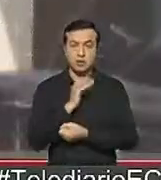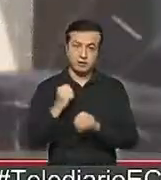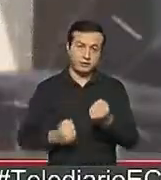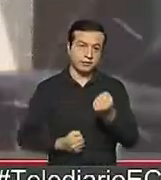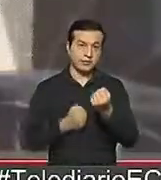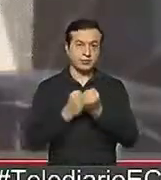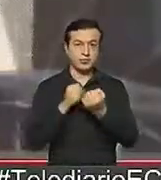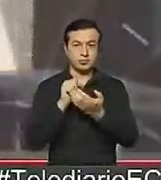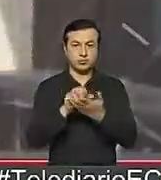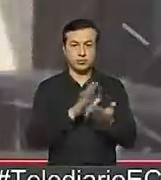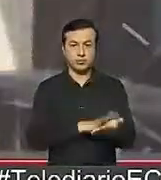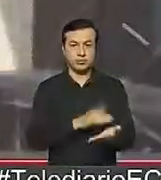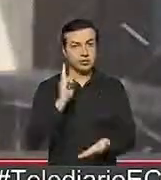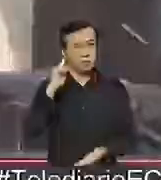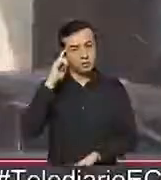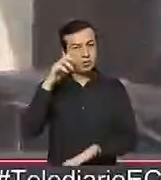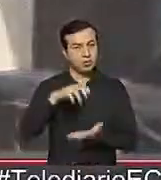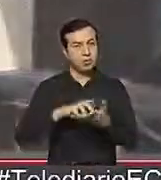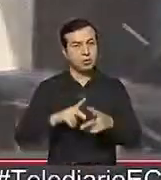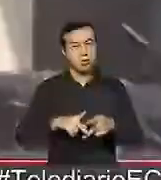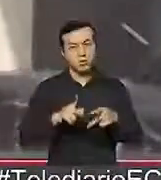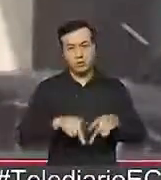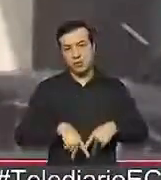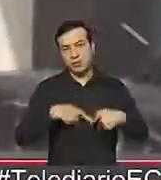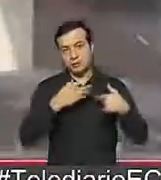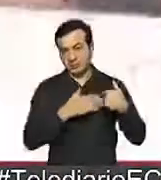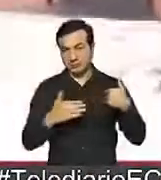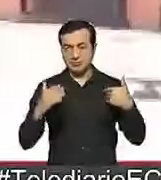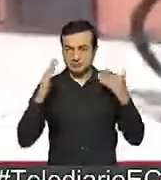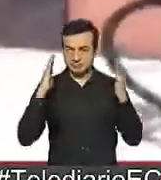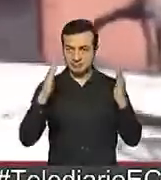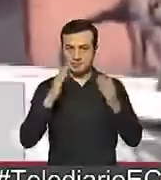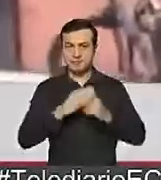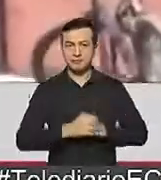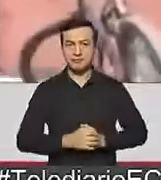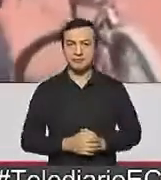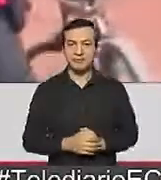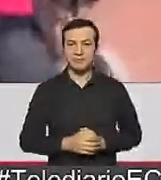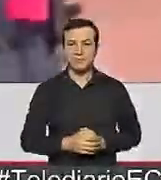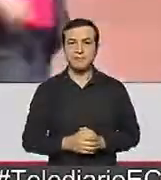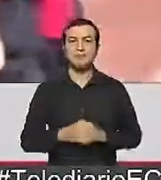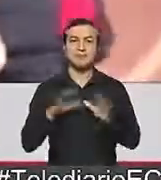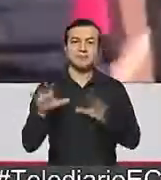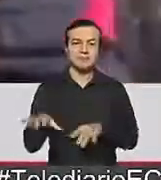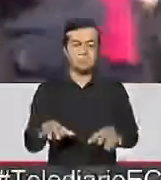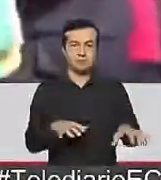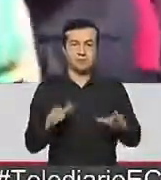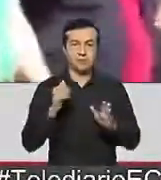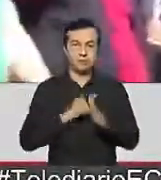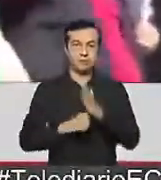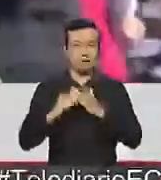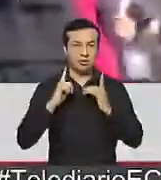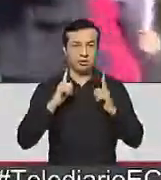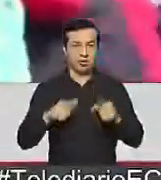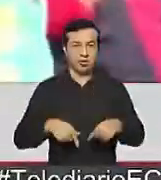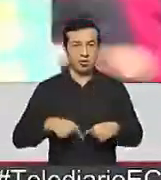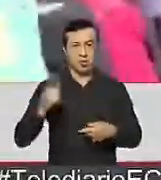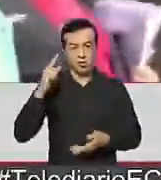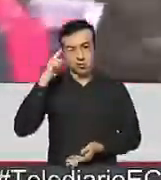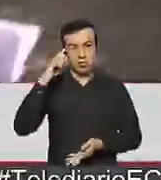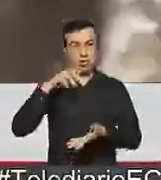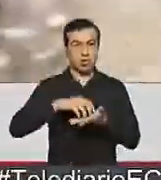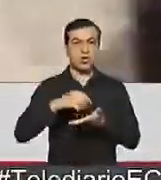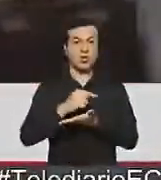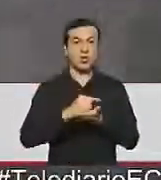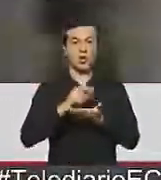parte del programa gubernamental Toda una Vida. En coordinación con el Ministerio de Salud, el gobernador del